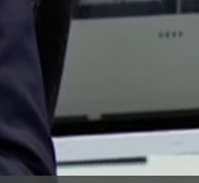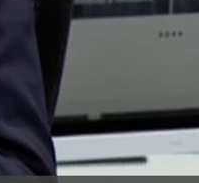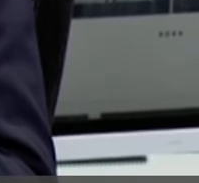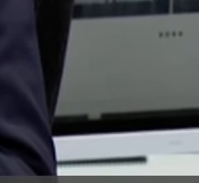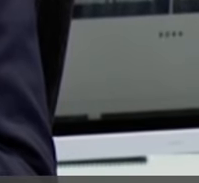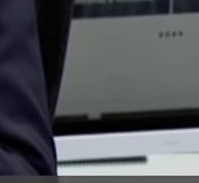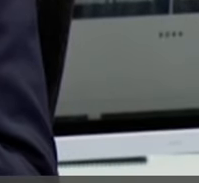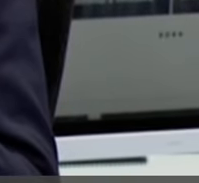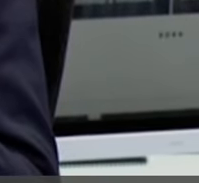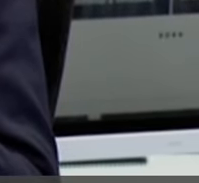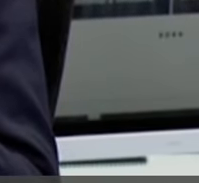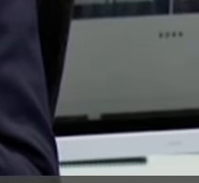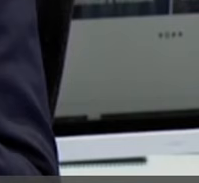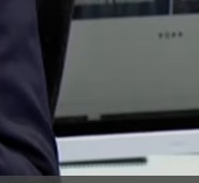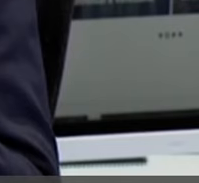mundo